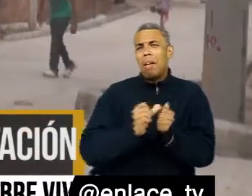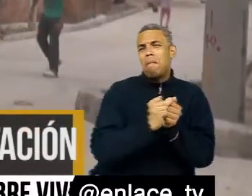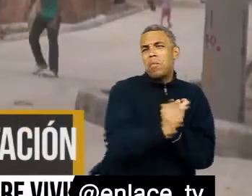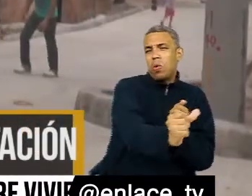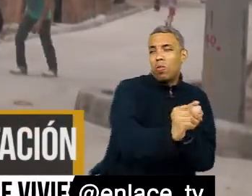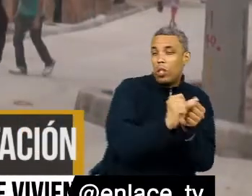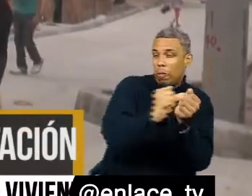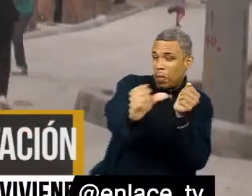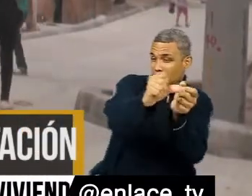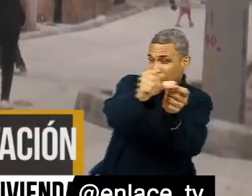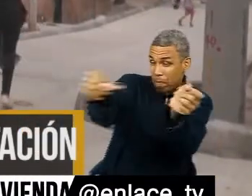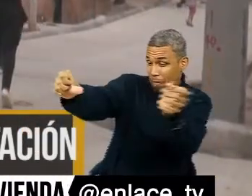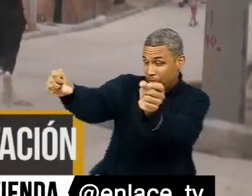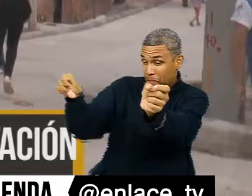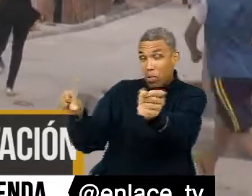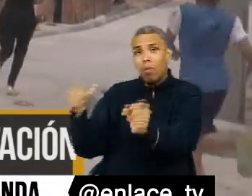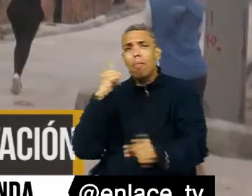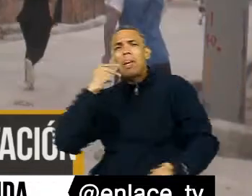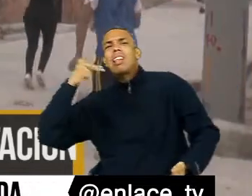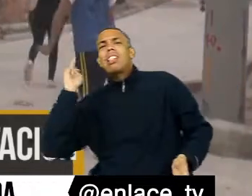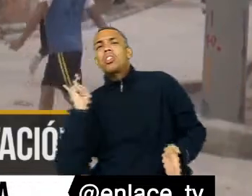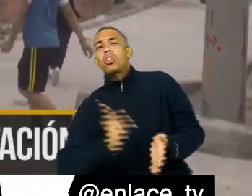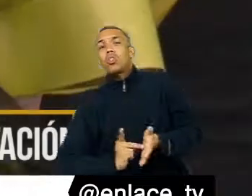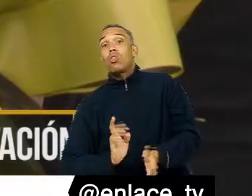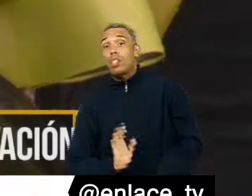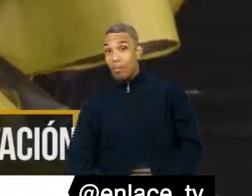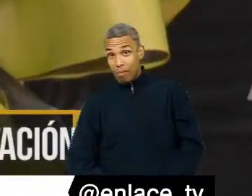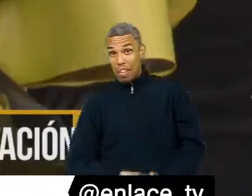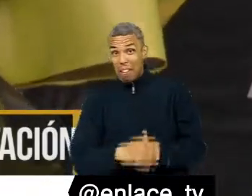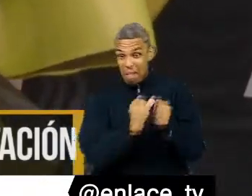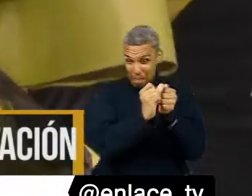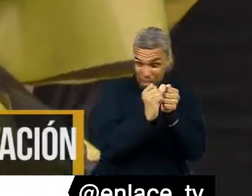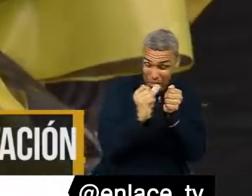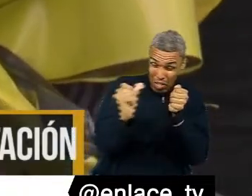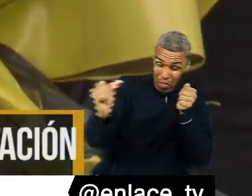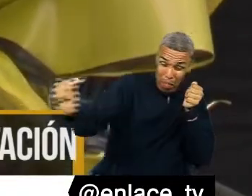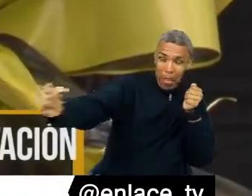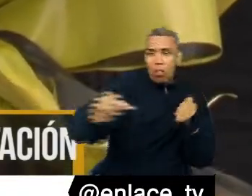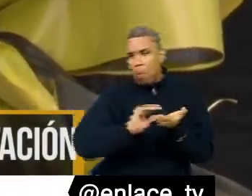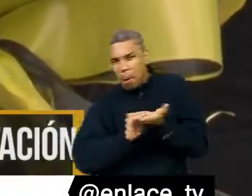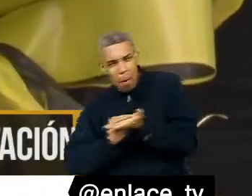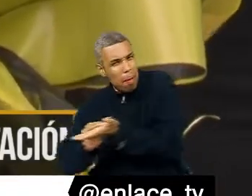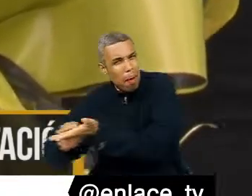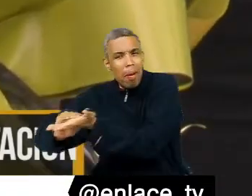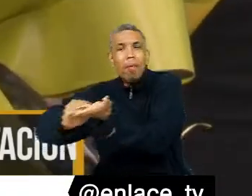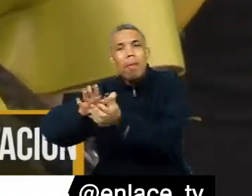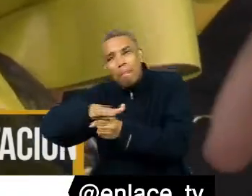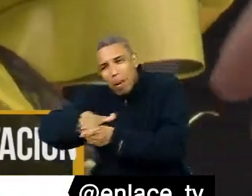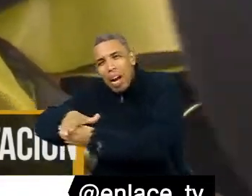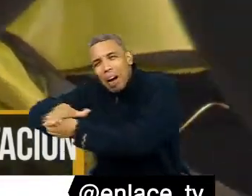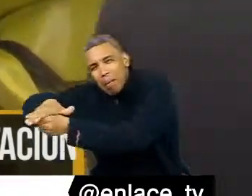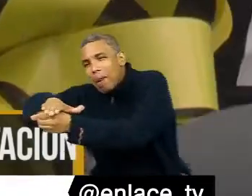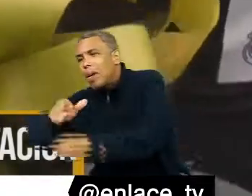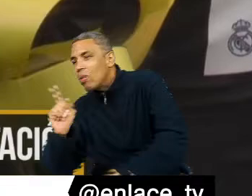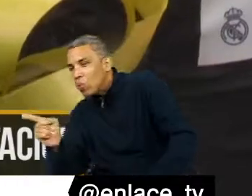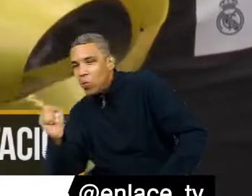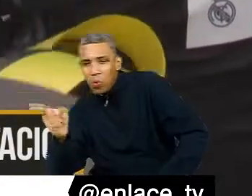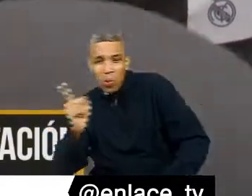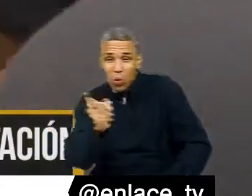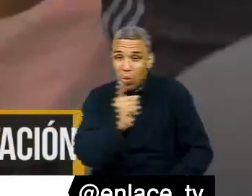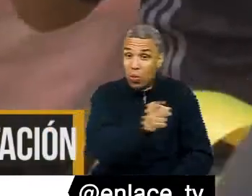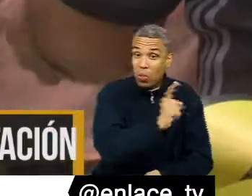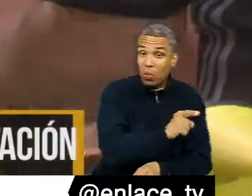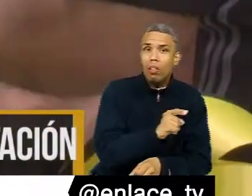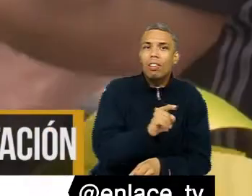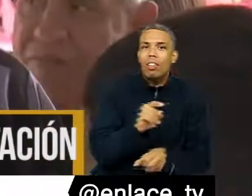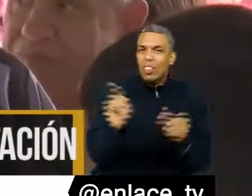autopavimentación estaremos interviniendo el próximo año para 67 barrios de la ciudad. Obras que se